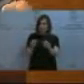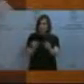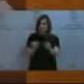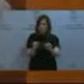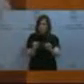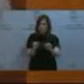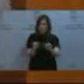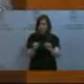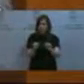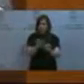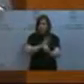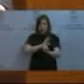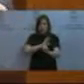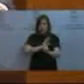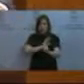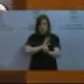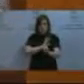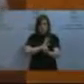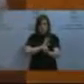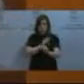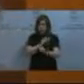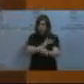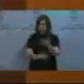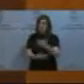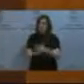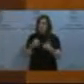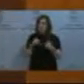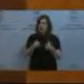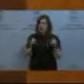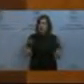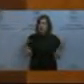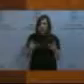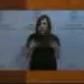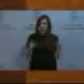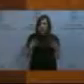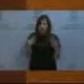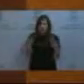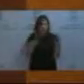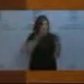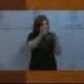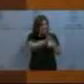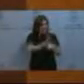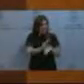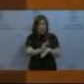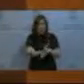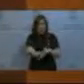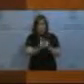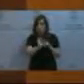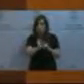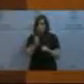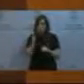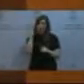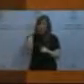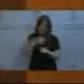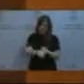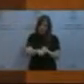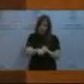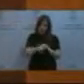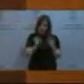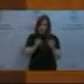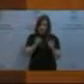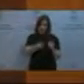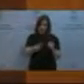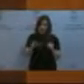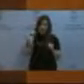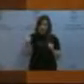había un señor, como digo, con una gran invalidez. Es decir, su consejería, hace unos meses, cuando se celebró el juicio, defendía la existencia de medidas de